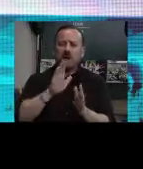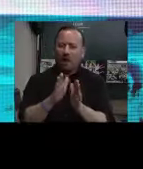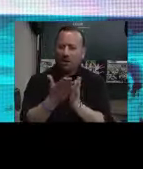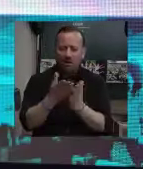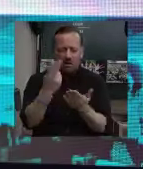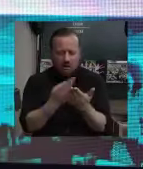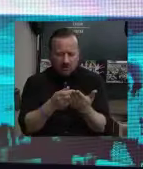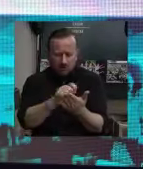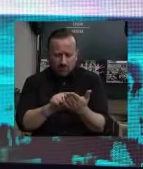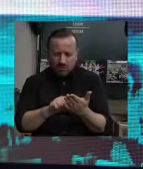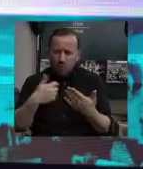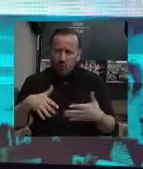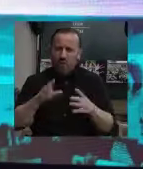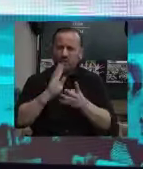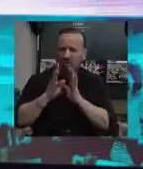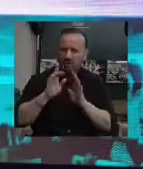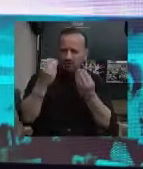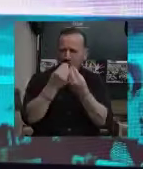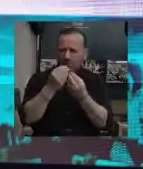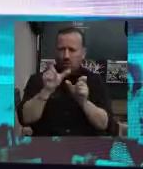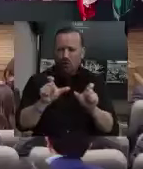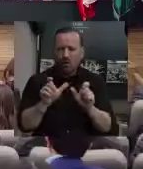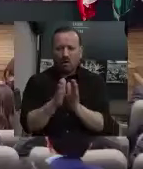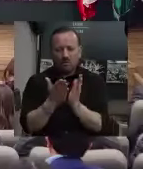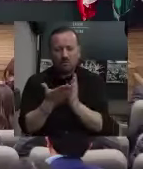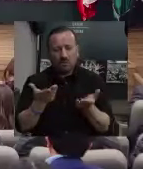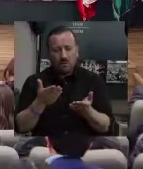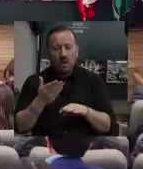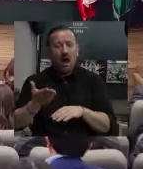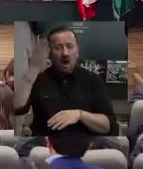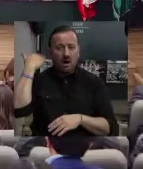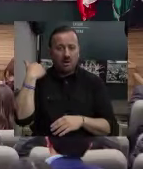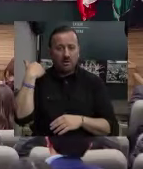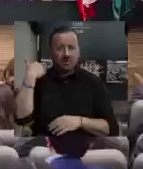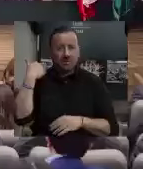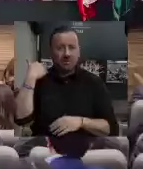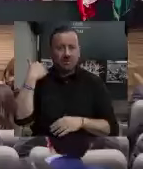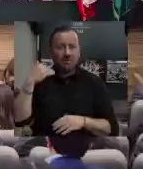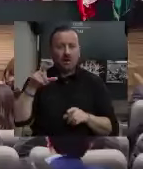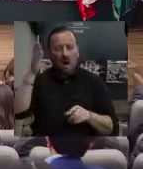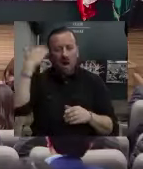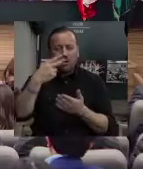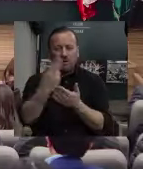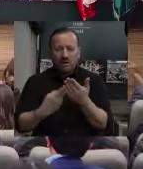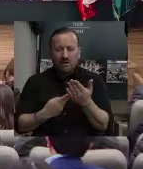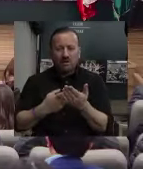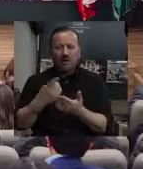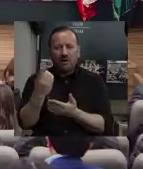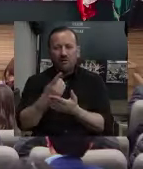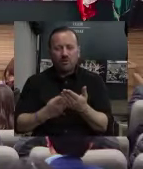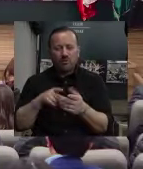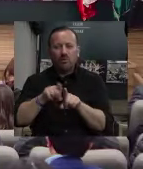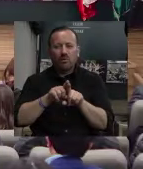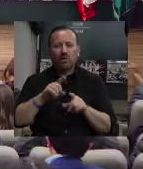feria de una cantidad de cosas sí eso fue antes eh Walt Disney que crea toda una industria